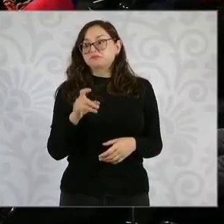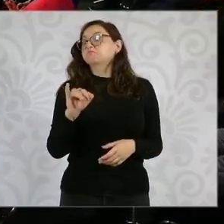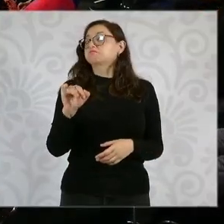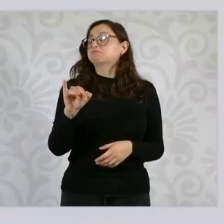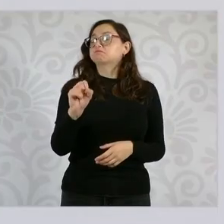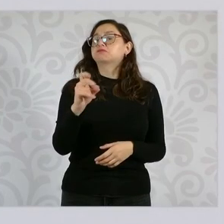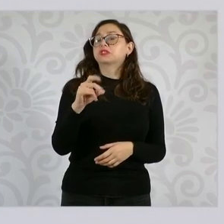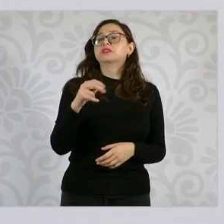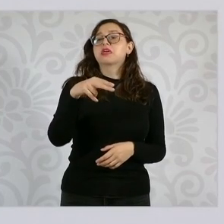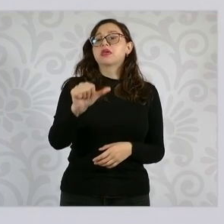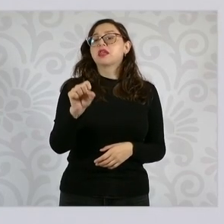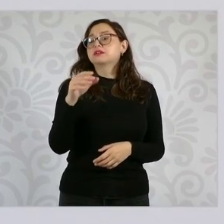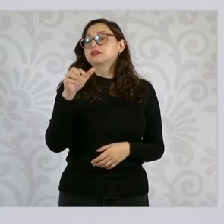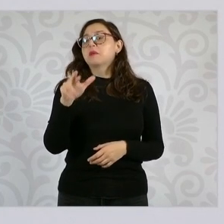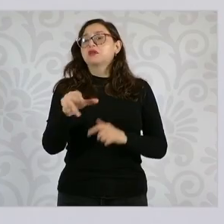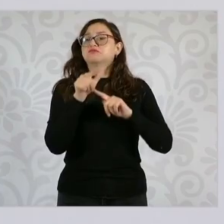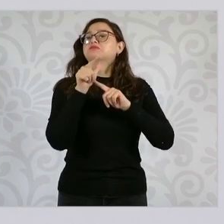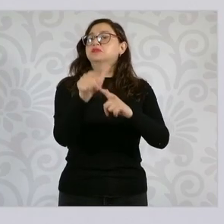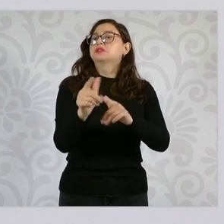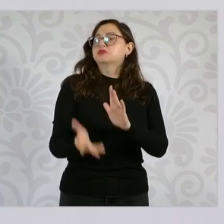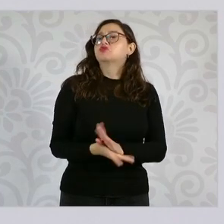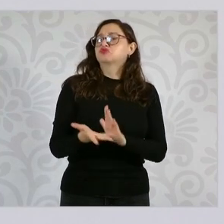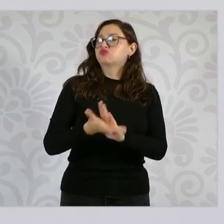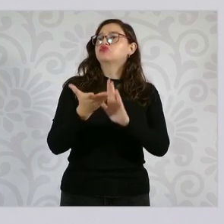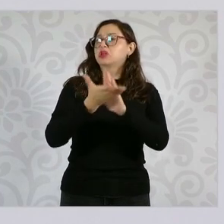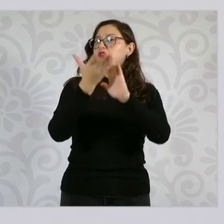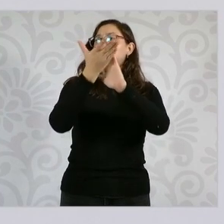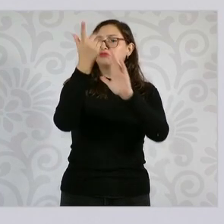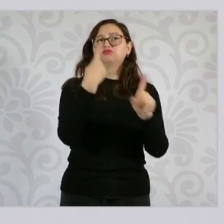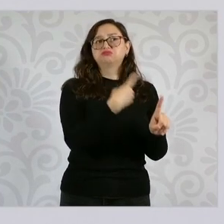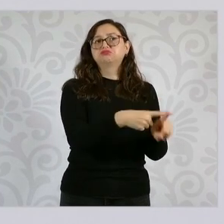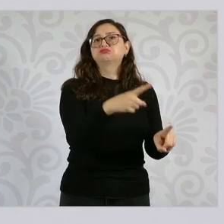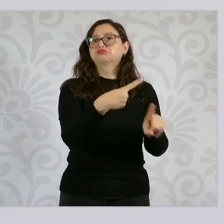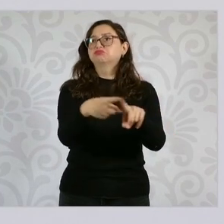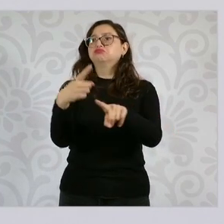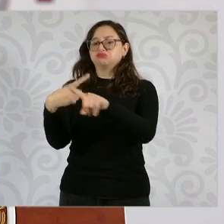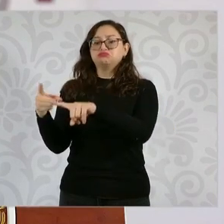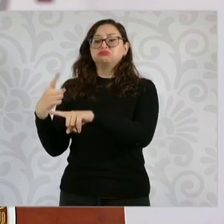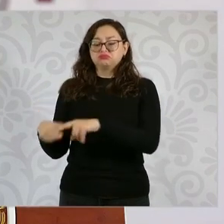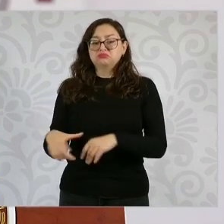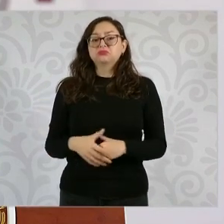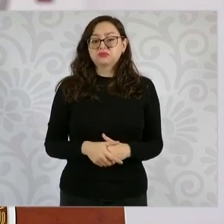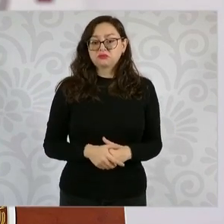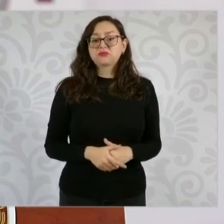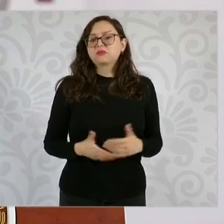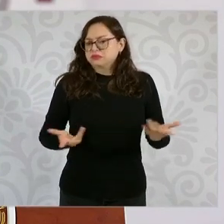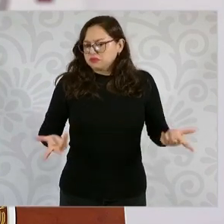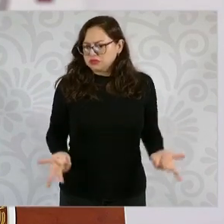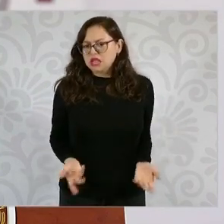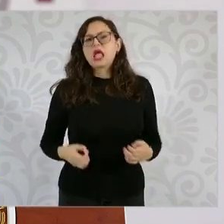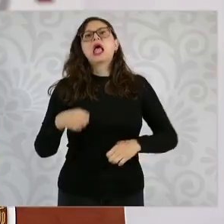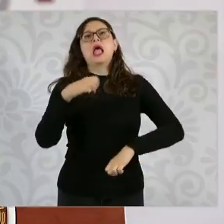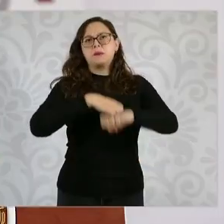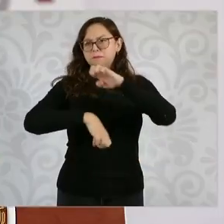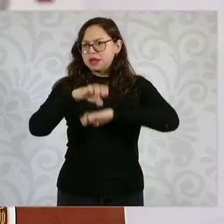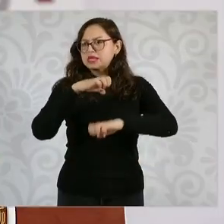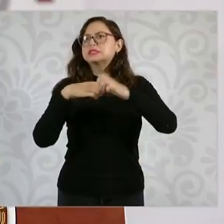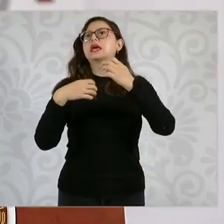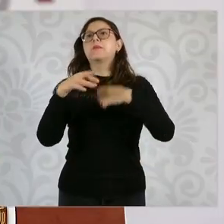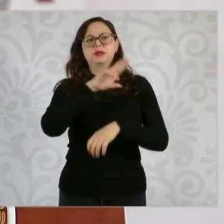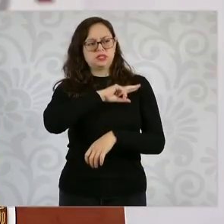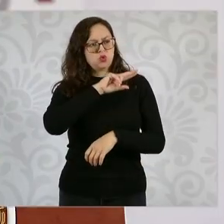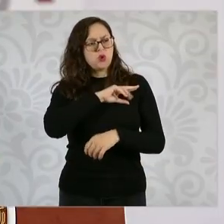distintas obras de infraestructura. Ayer lo dije, igual que se va a seguir trabajando en licitaciones abiertas,